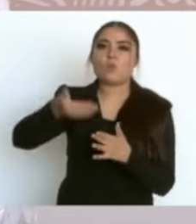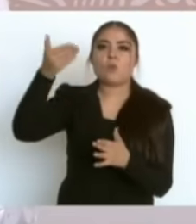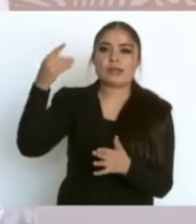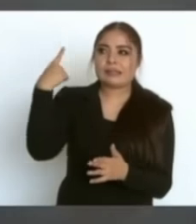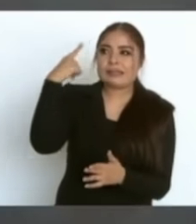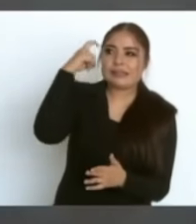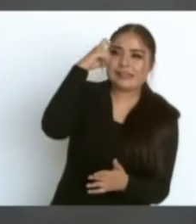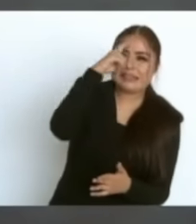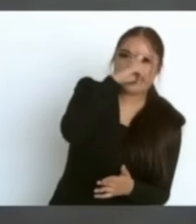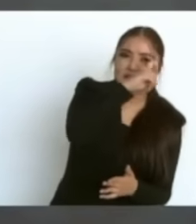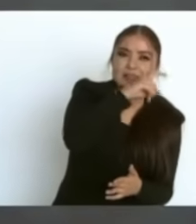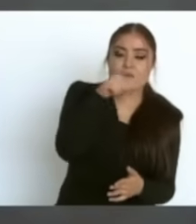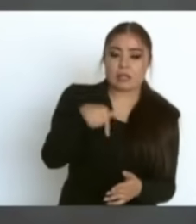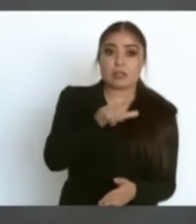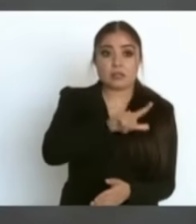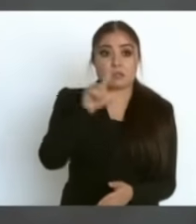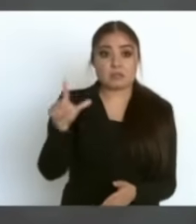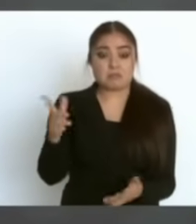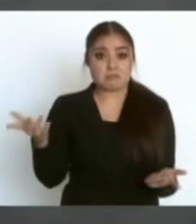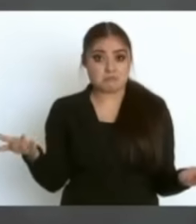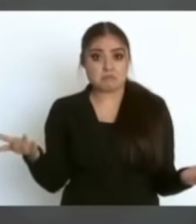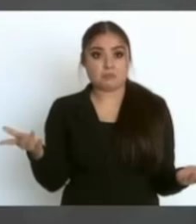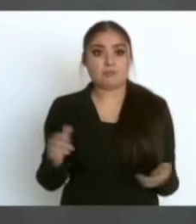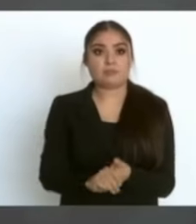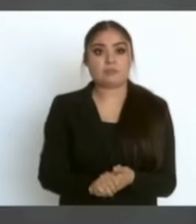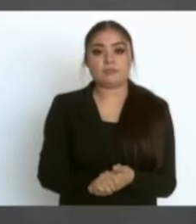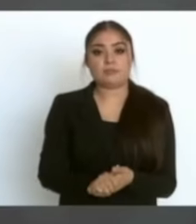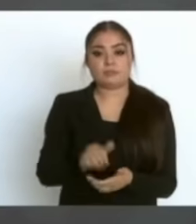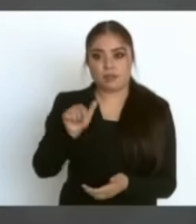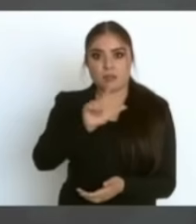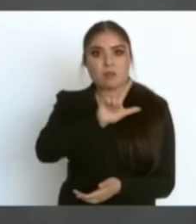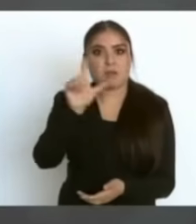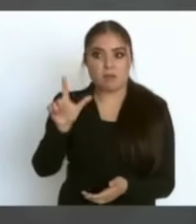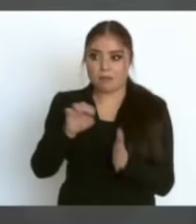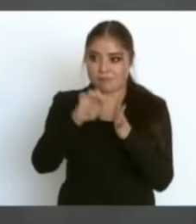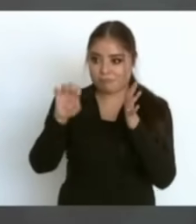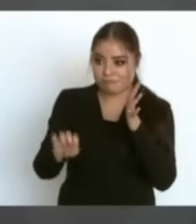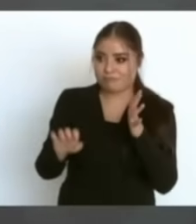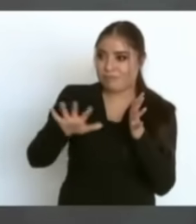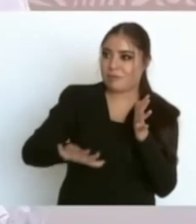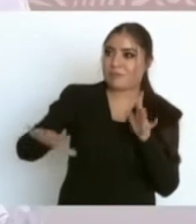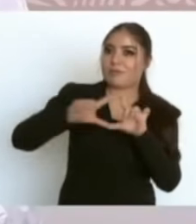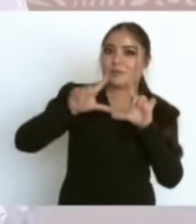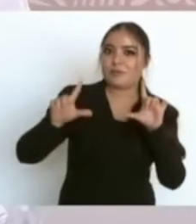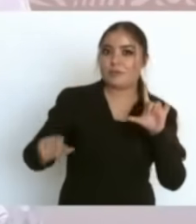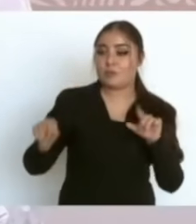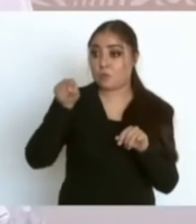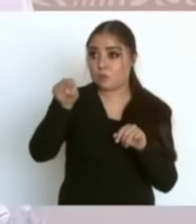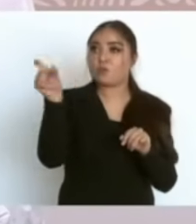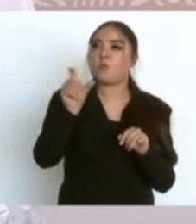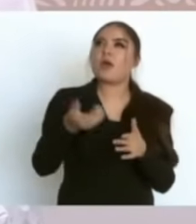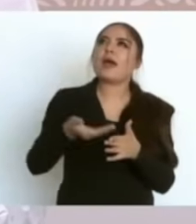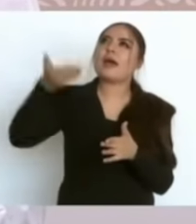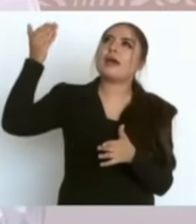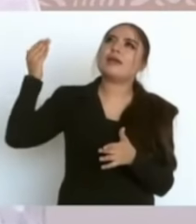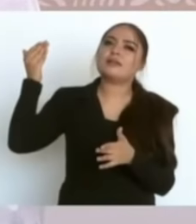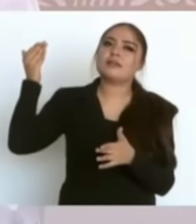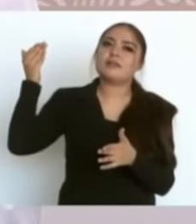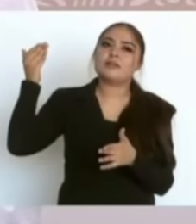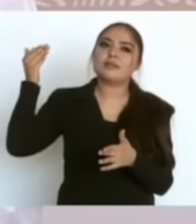difíciles para los laguneros de nuevo poniendo un ejemplo a nivel nacional lo hicieron cuando